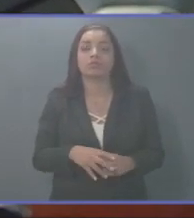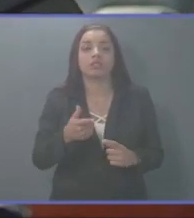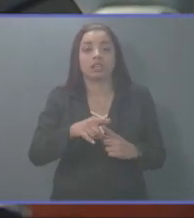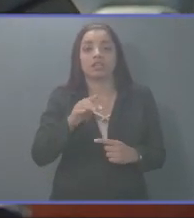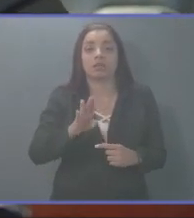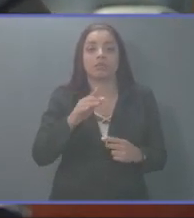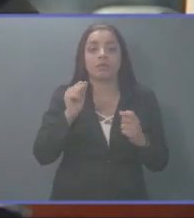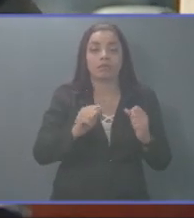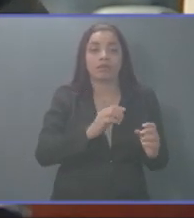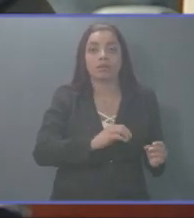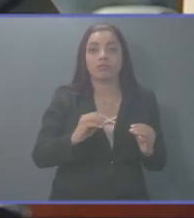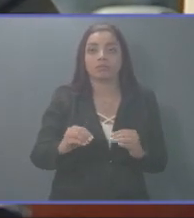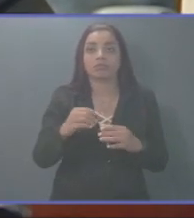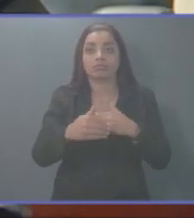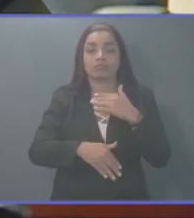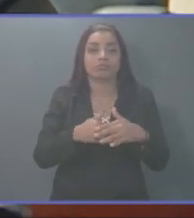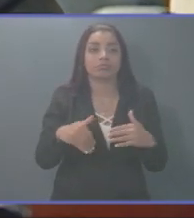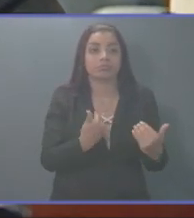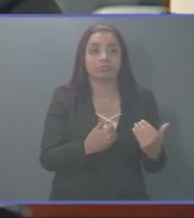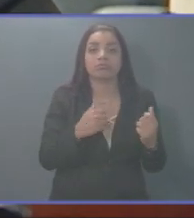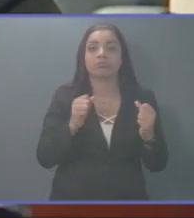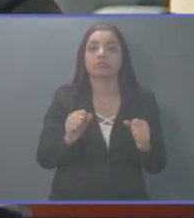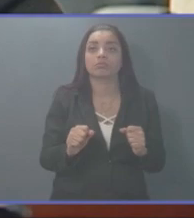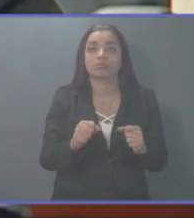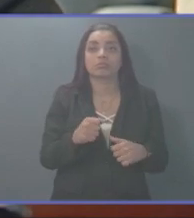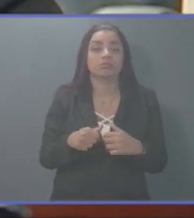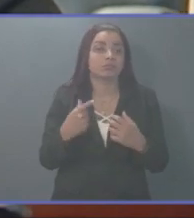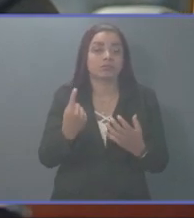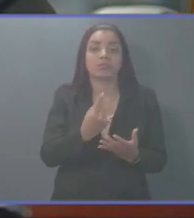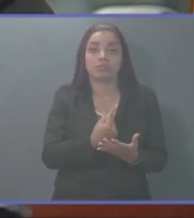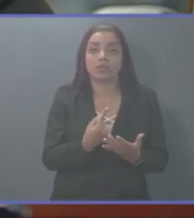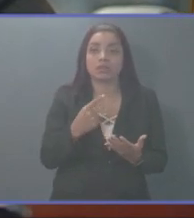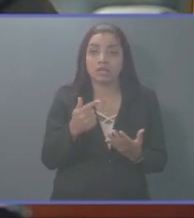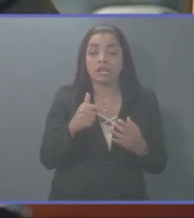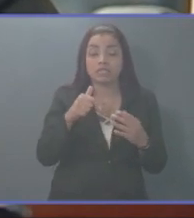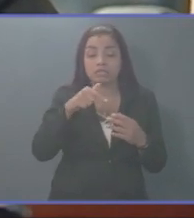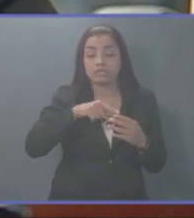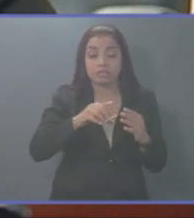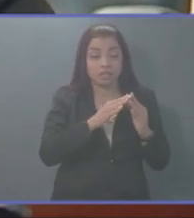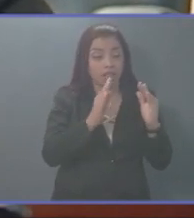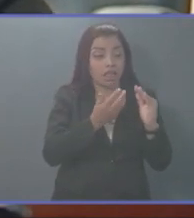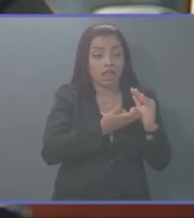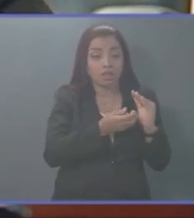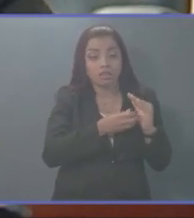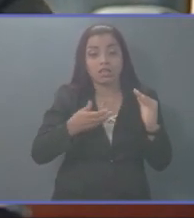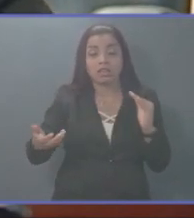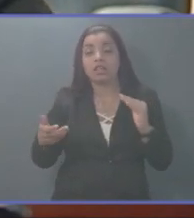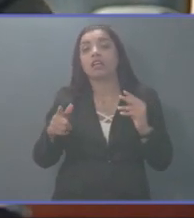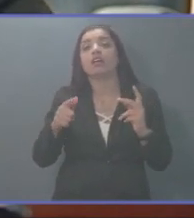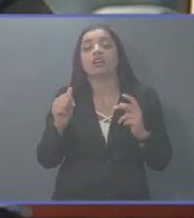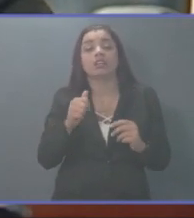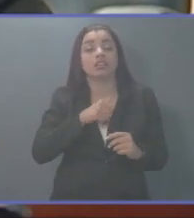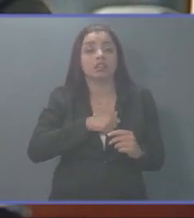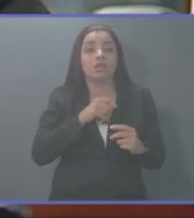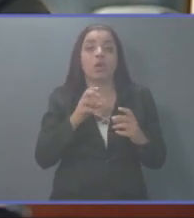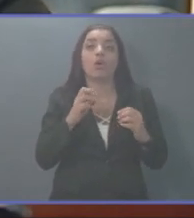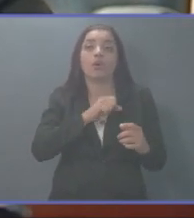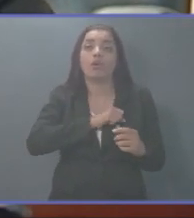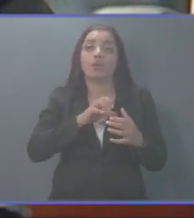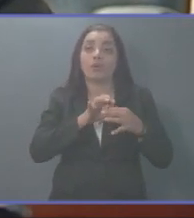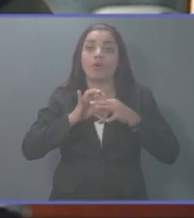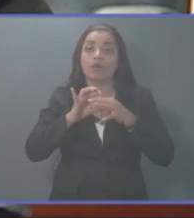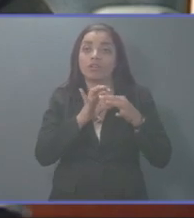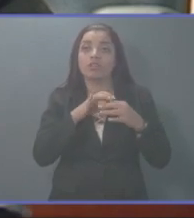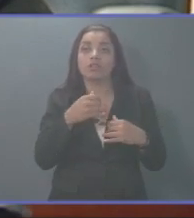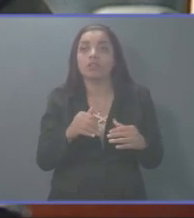B, crear e implementar una red de albergues y alojamientos alternativos a personas desplazadas internamente que operará de forma directa en coordinación